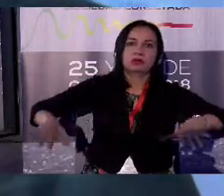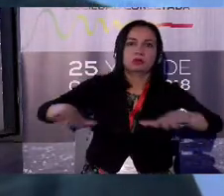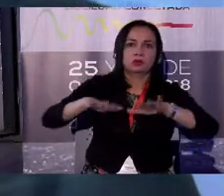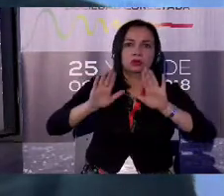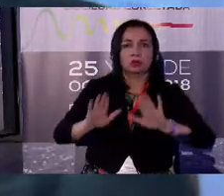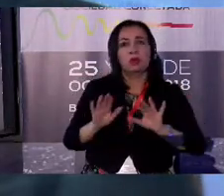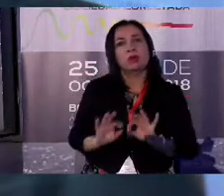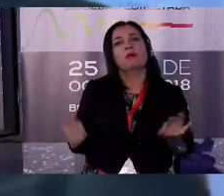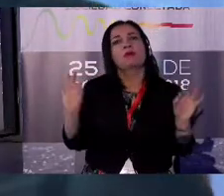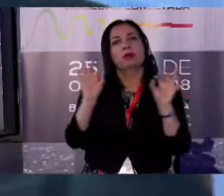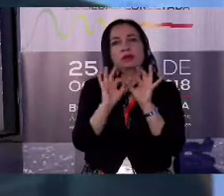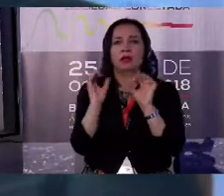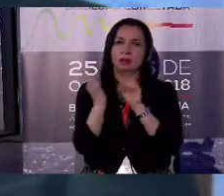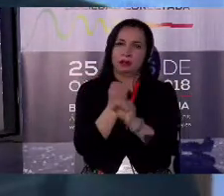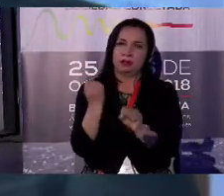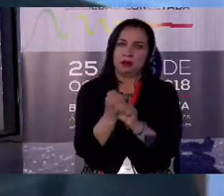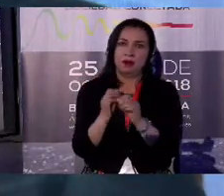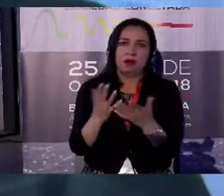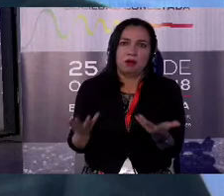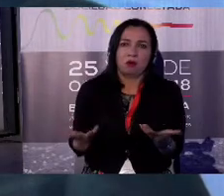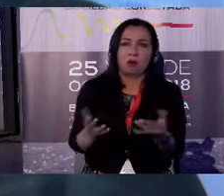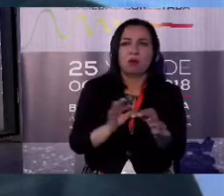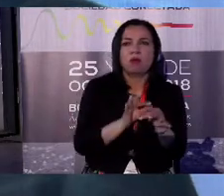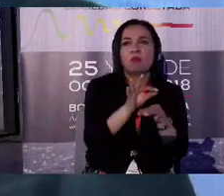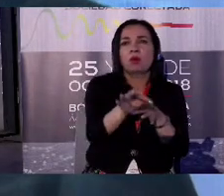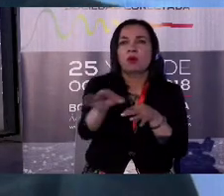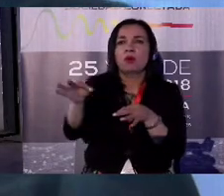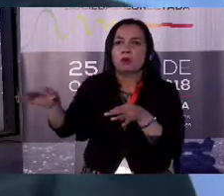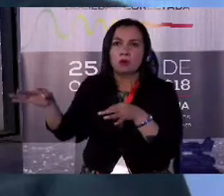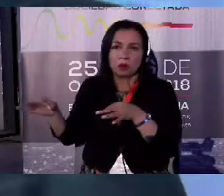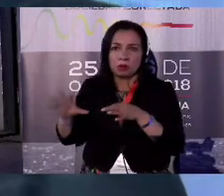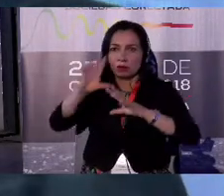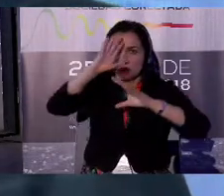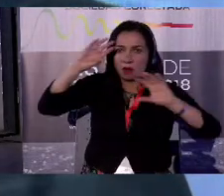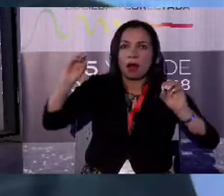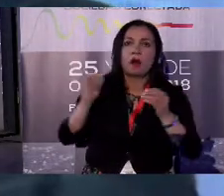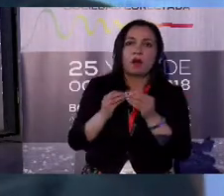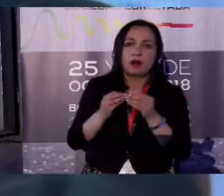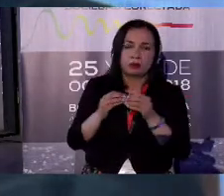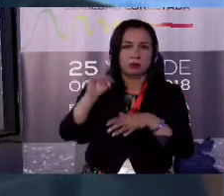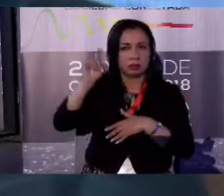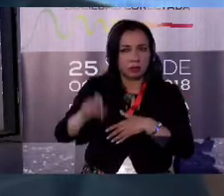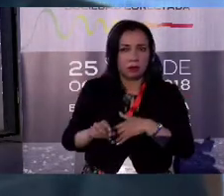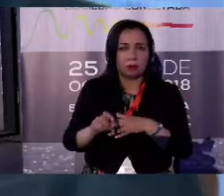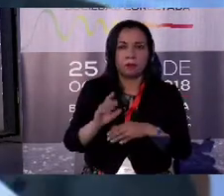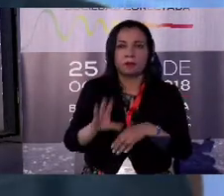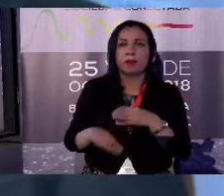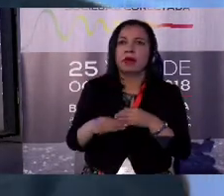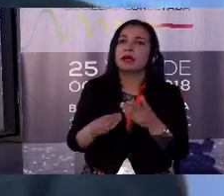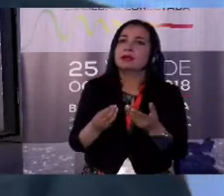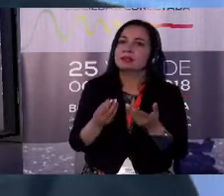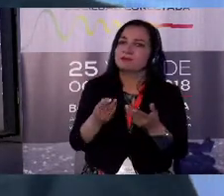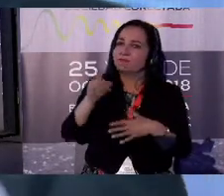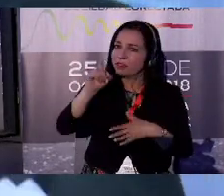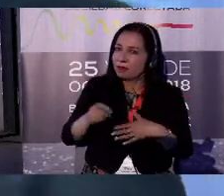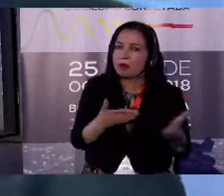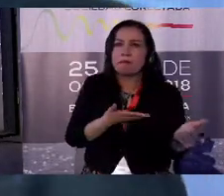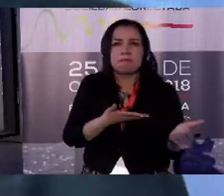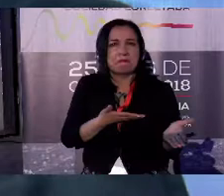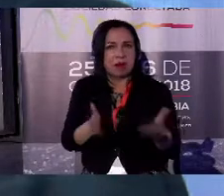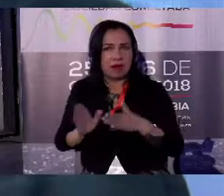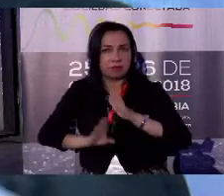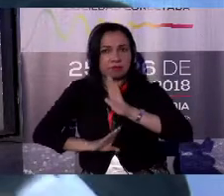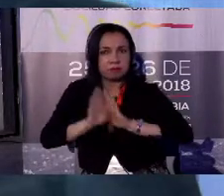es importante trabajar con los municipios y es importante desarrollar planes en